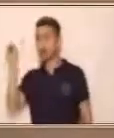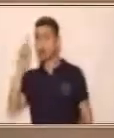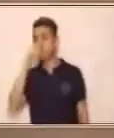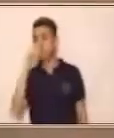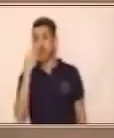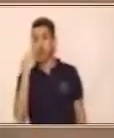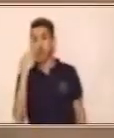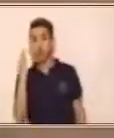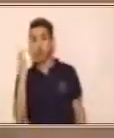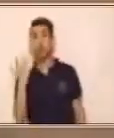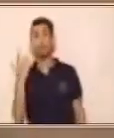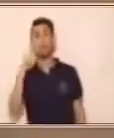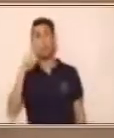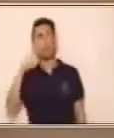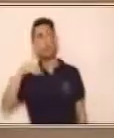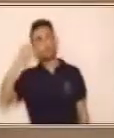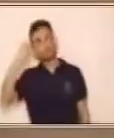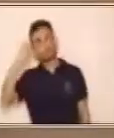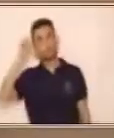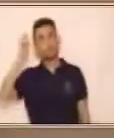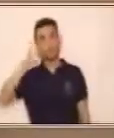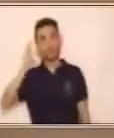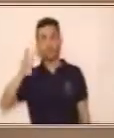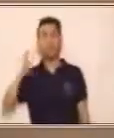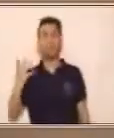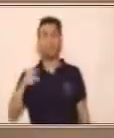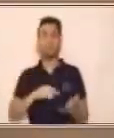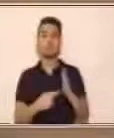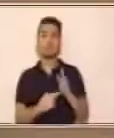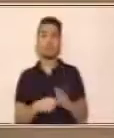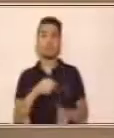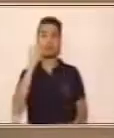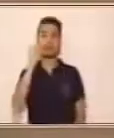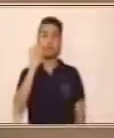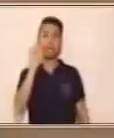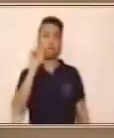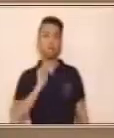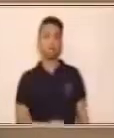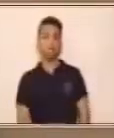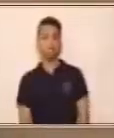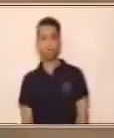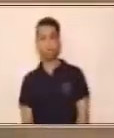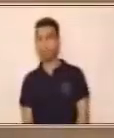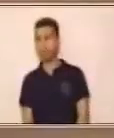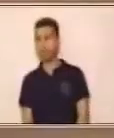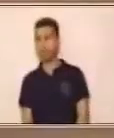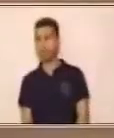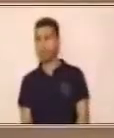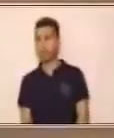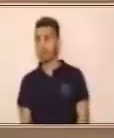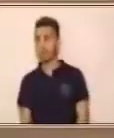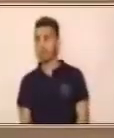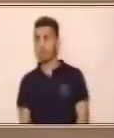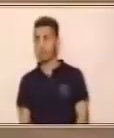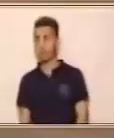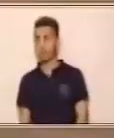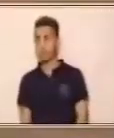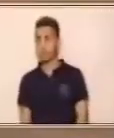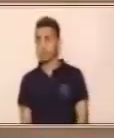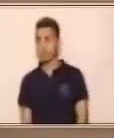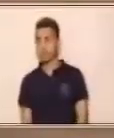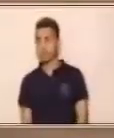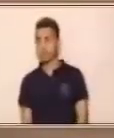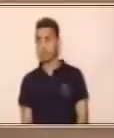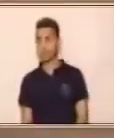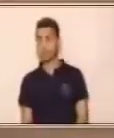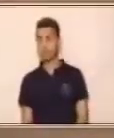número, pero nos imaginamos que corresponde entonces un 0. Muy bien, entonces, luego que hemos aprendido